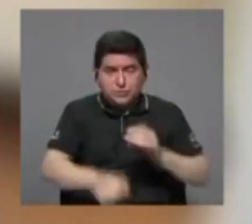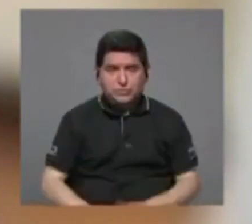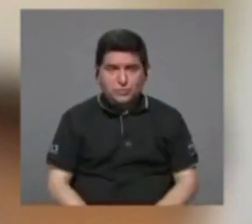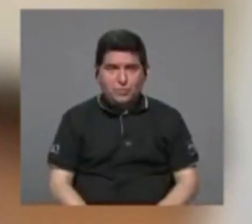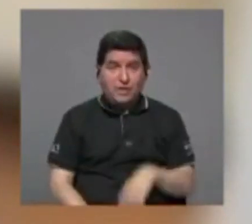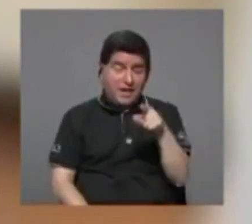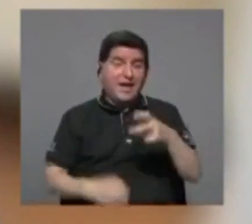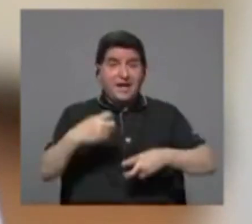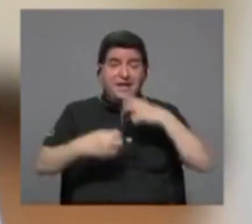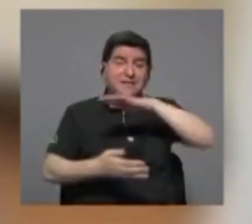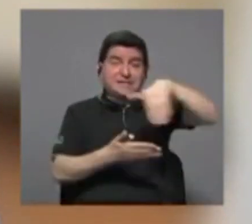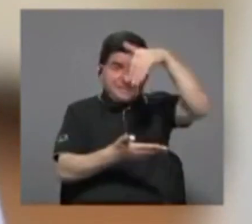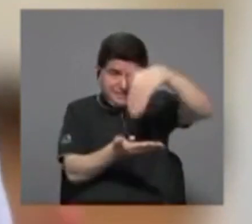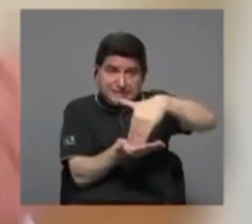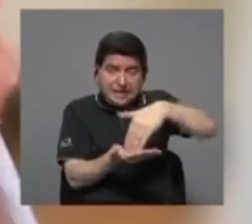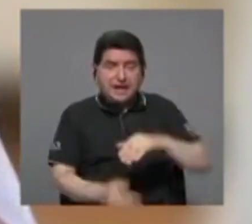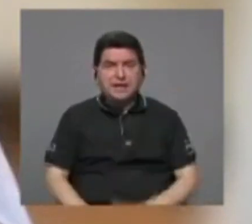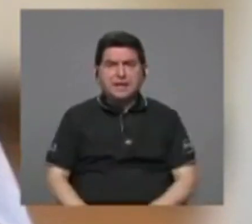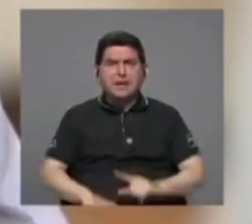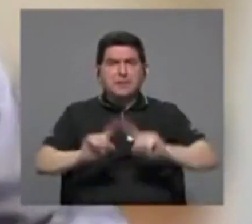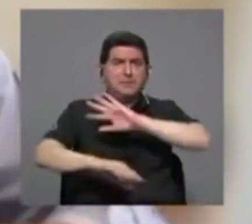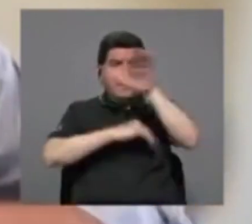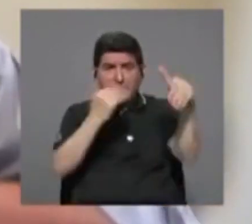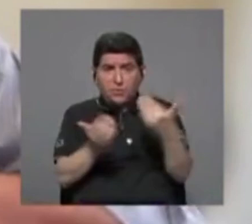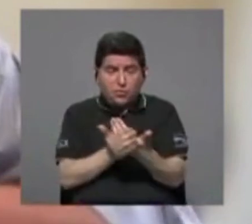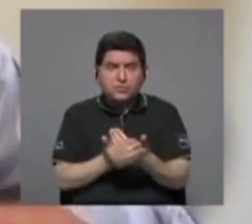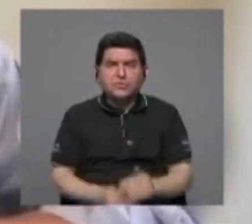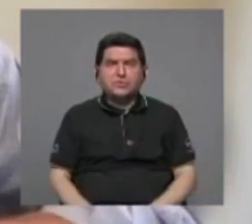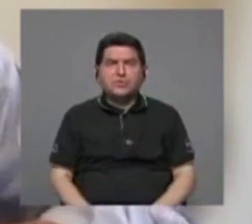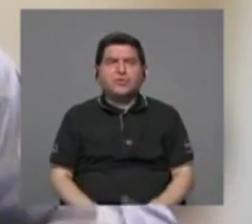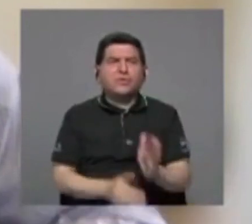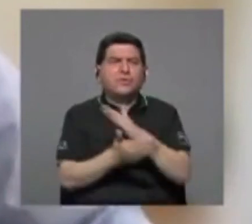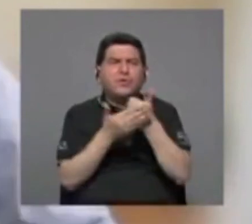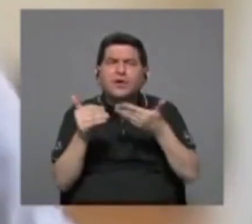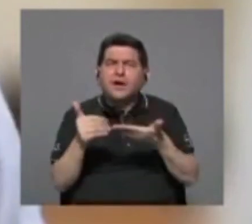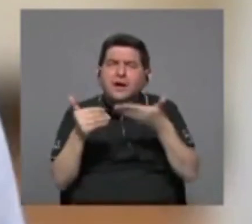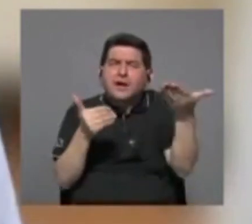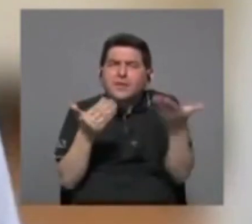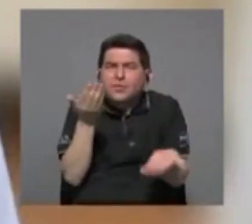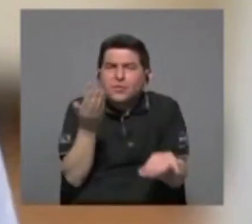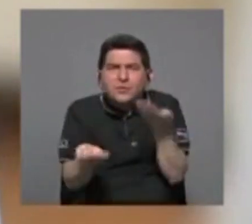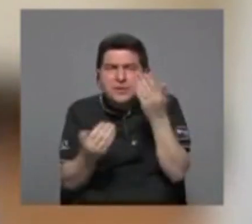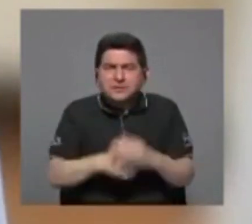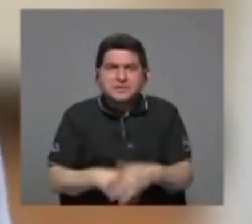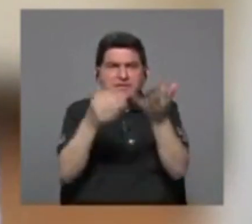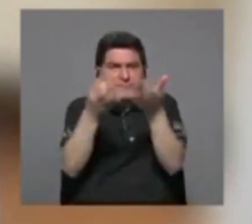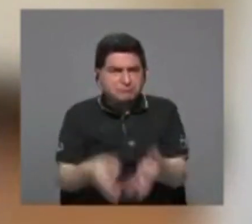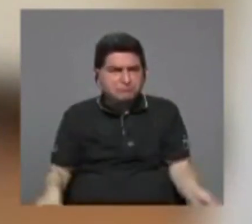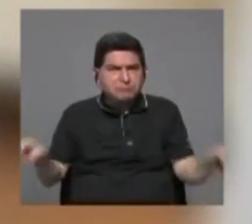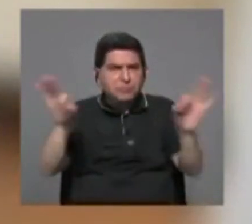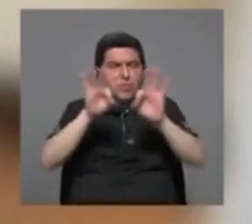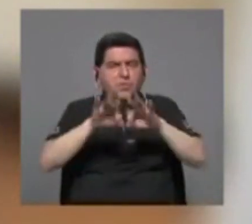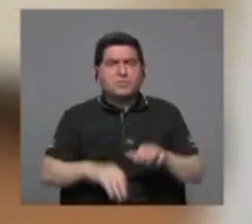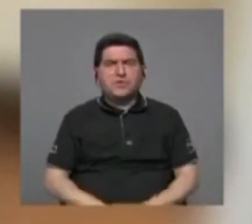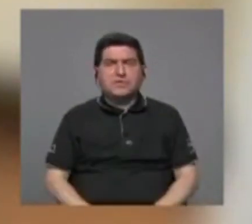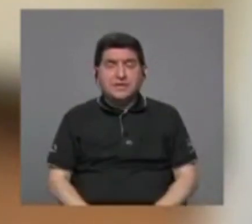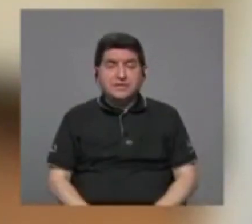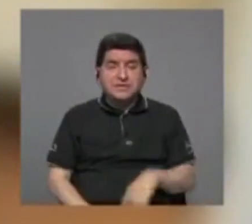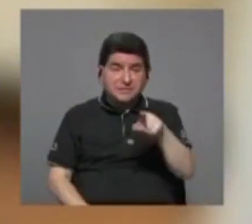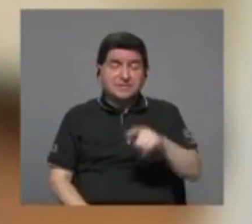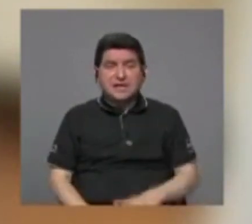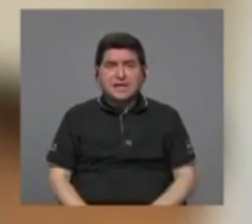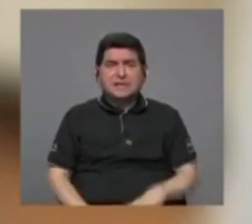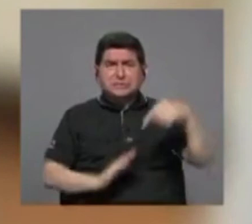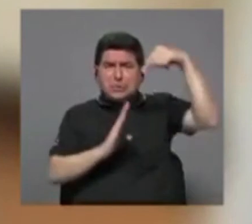son problemas centrales, pero a todo esto subyacen algunos elementos fundamentales que son graves